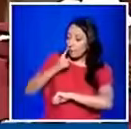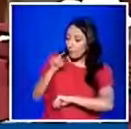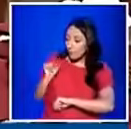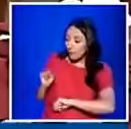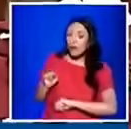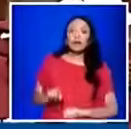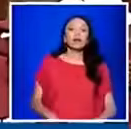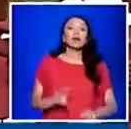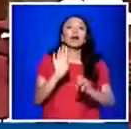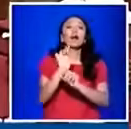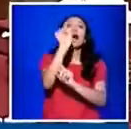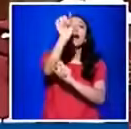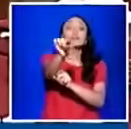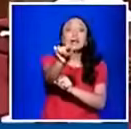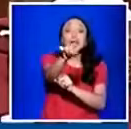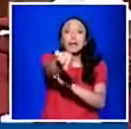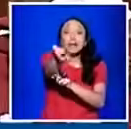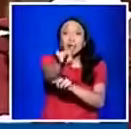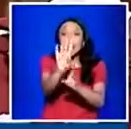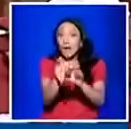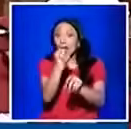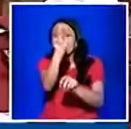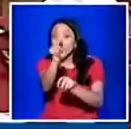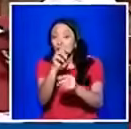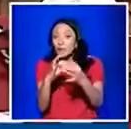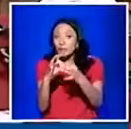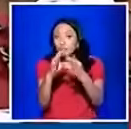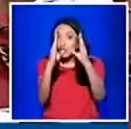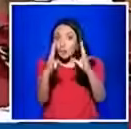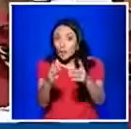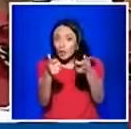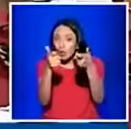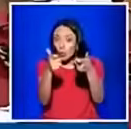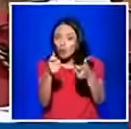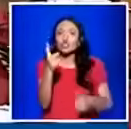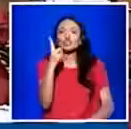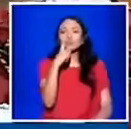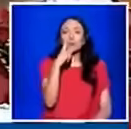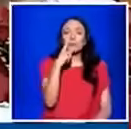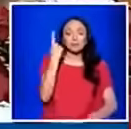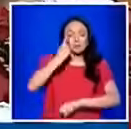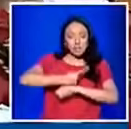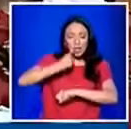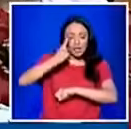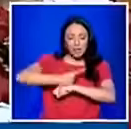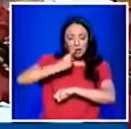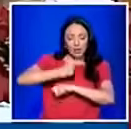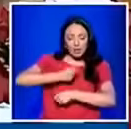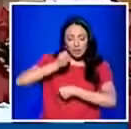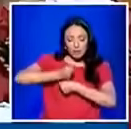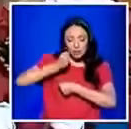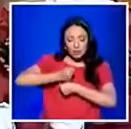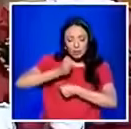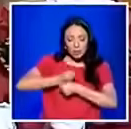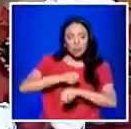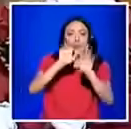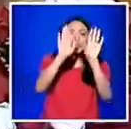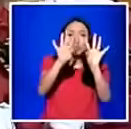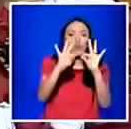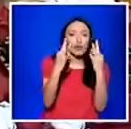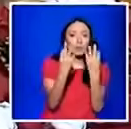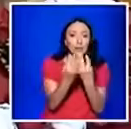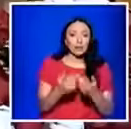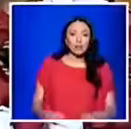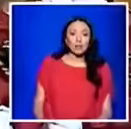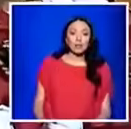mis compañeros que están allá en el canal y que son unos magníficos padres que trabajan día a día por sus familias. A mi